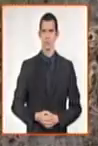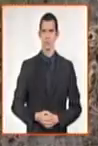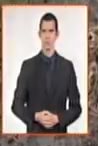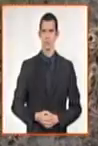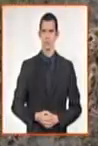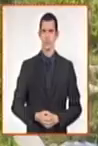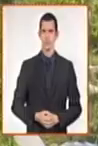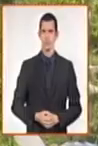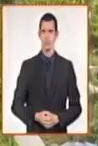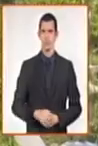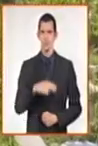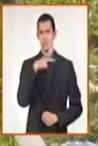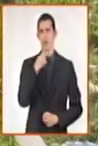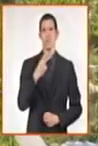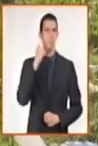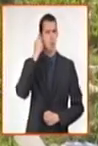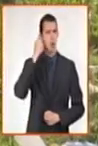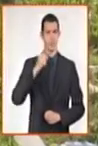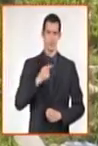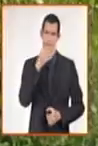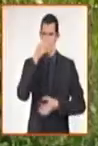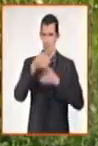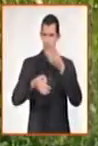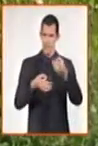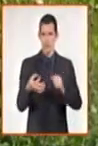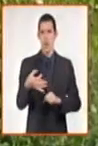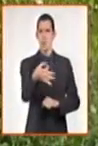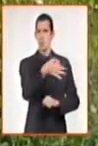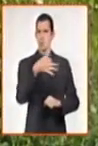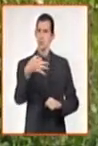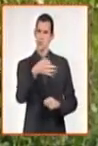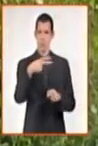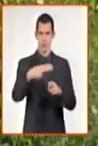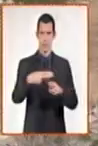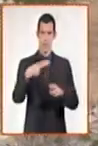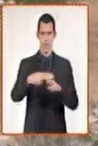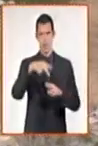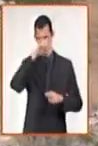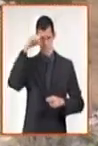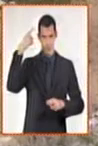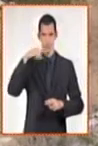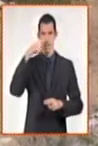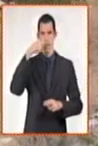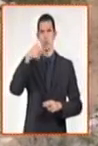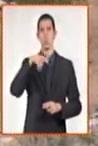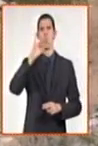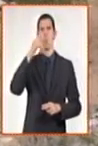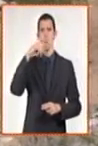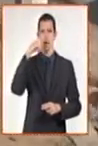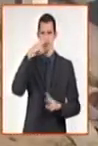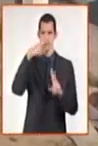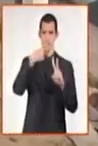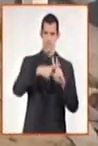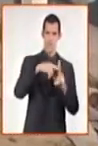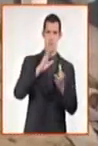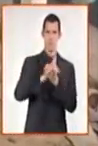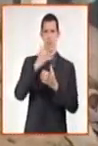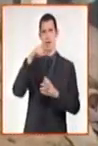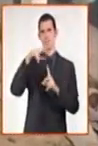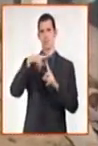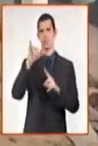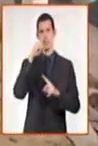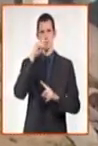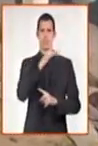La comunidad Campo Alegre en el municipio de San Juan y Martínez sintió los embates del huracán. Los vientos que arremetieron contra la